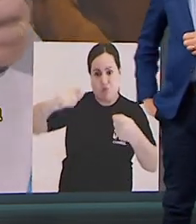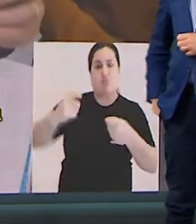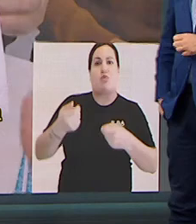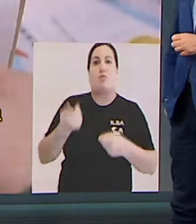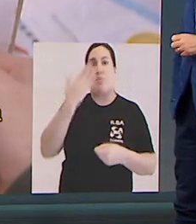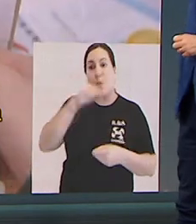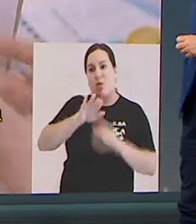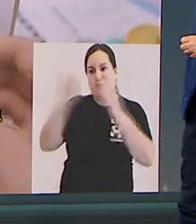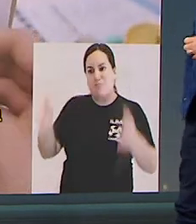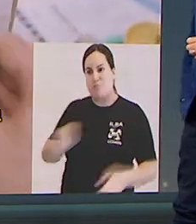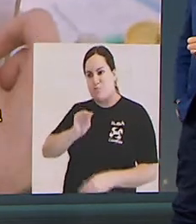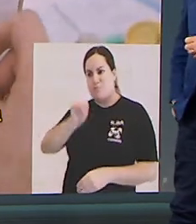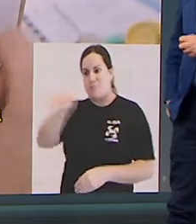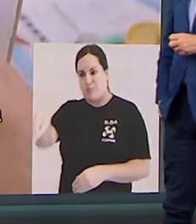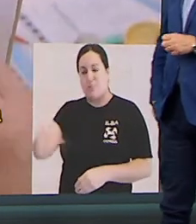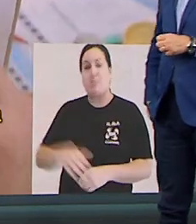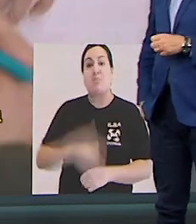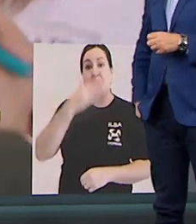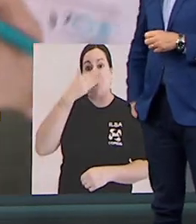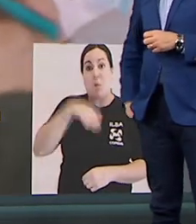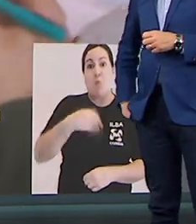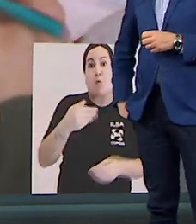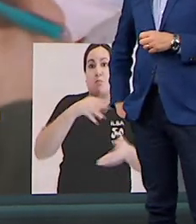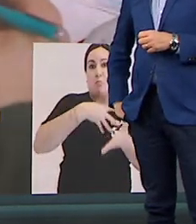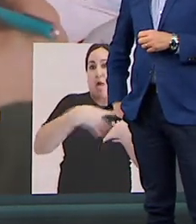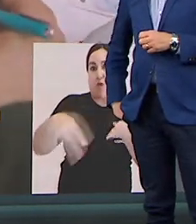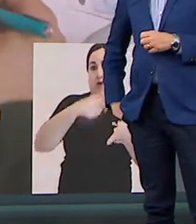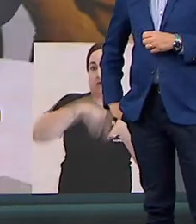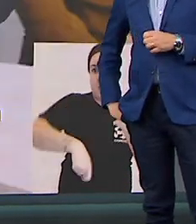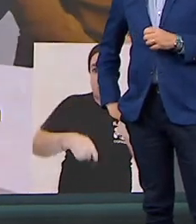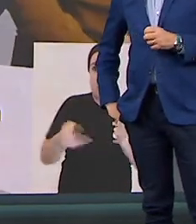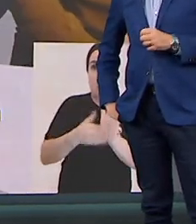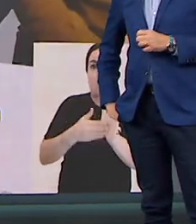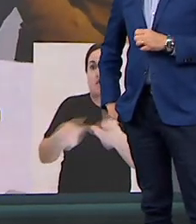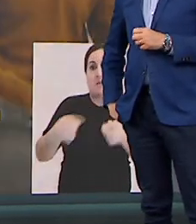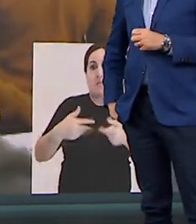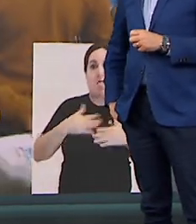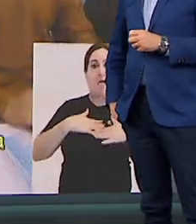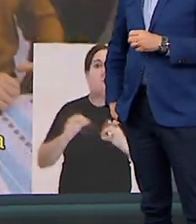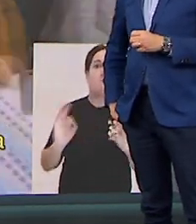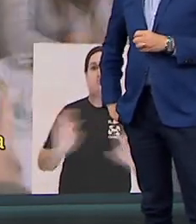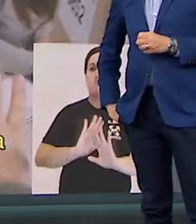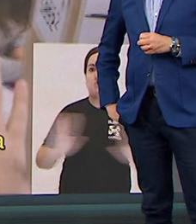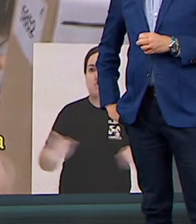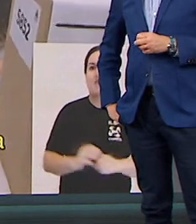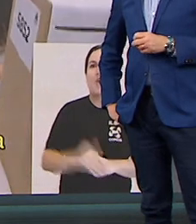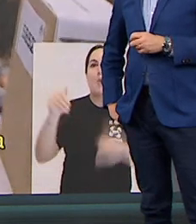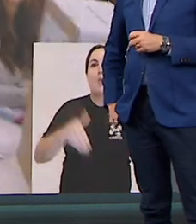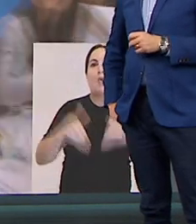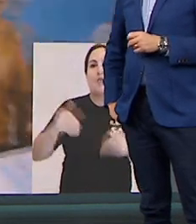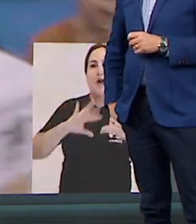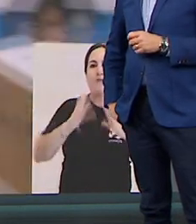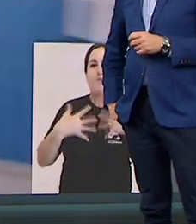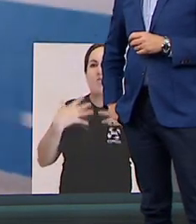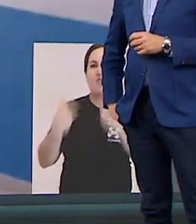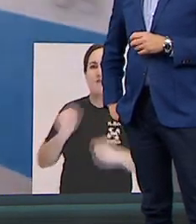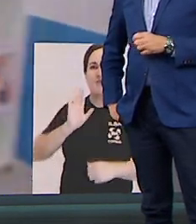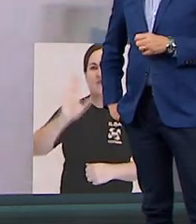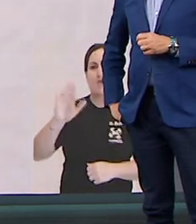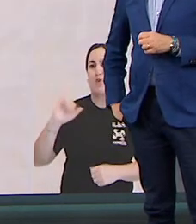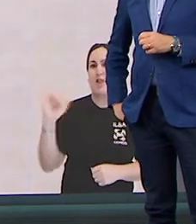o ahora nos seguís a nosotros ya por lo menos Tenés una idea de Cuál es el proceso y también va a ser más rápido cuando vayas y